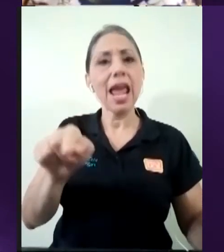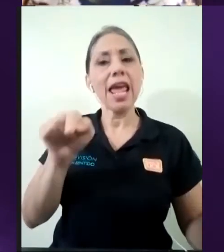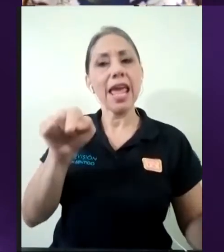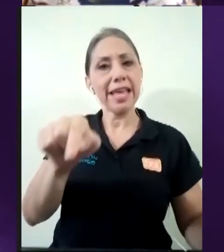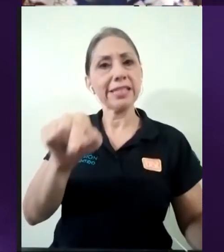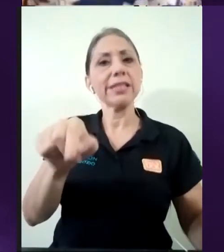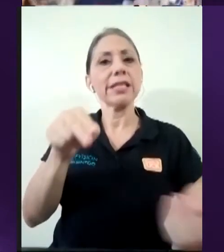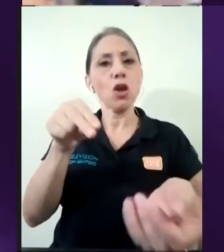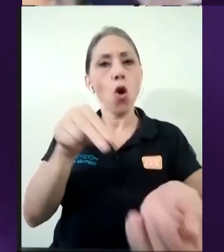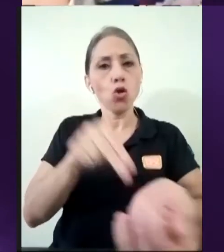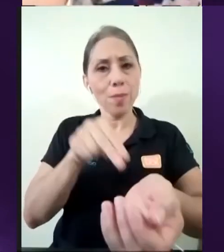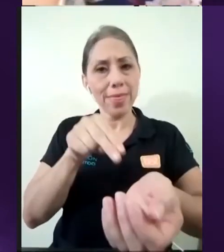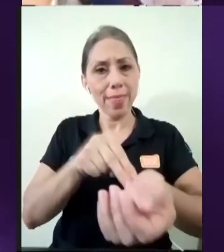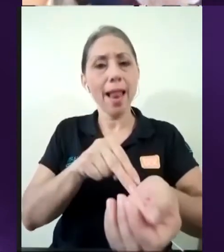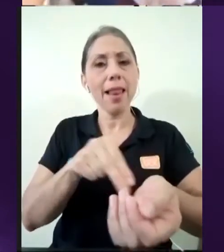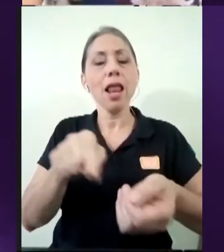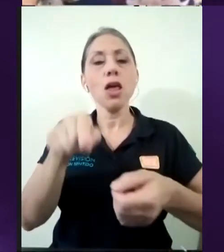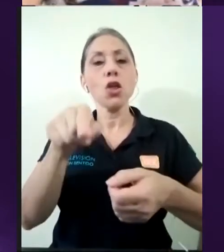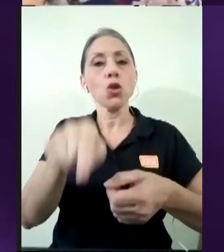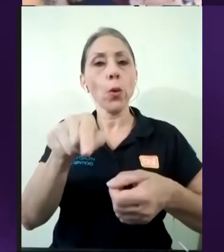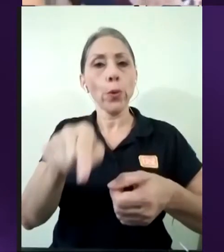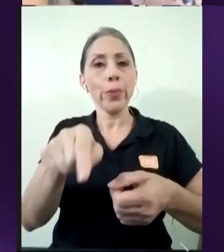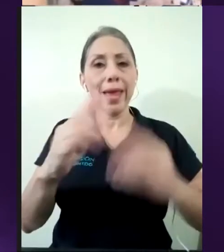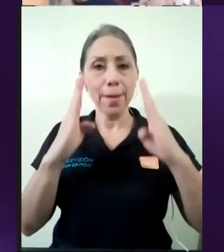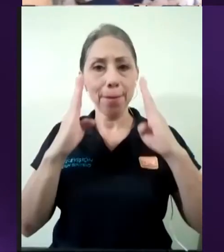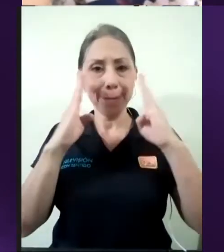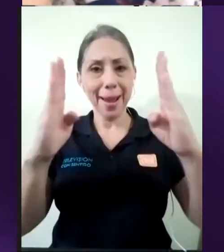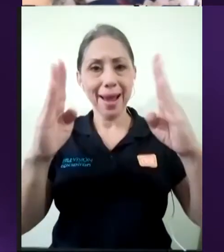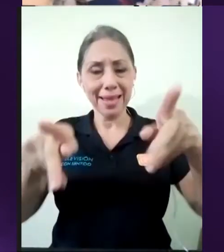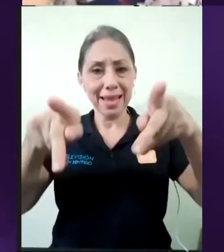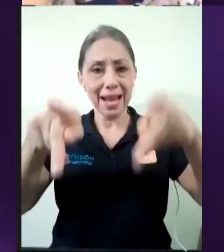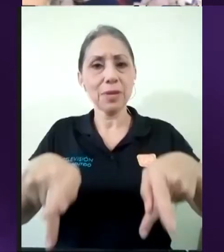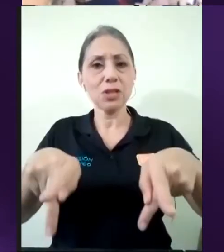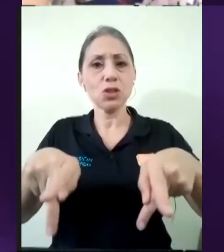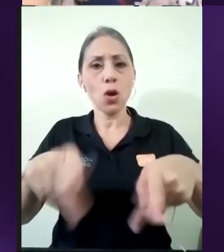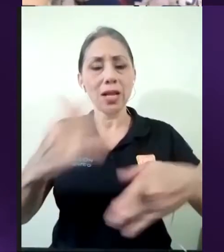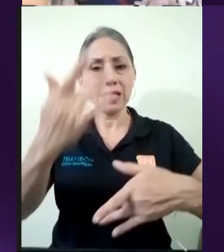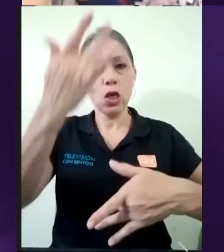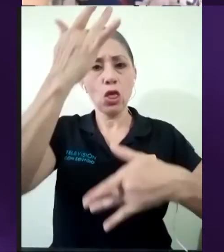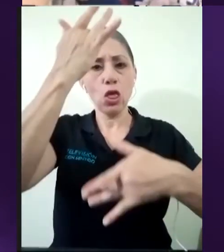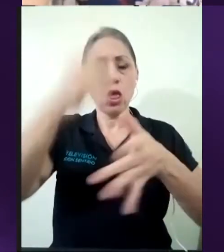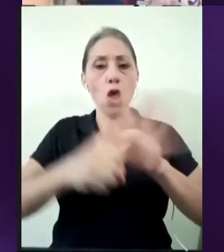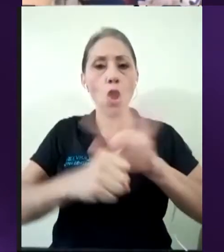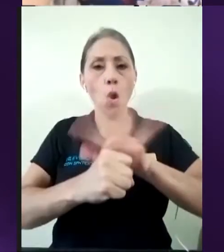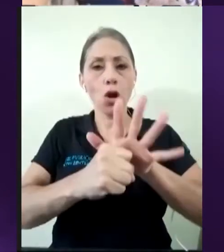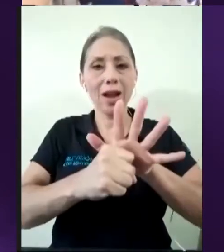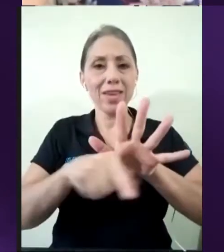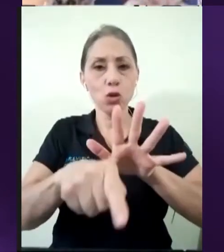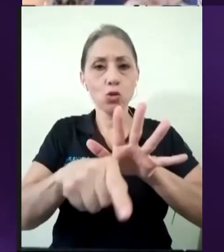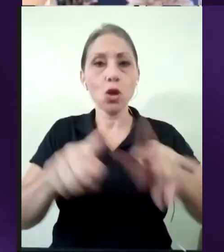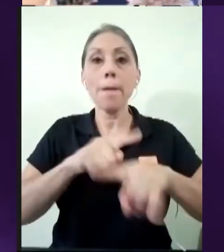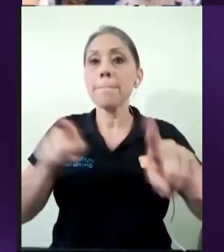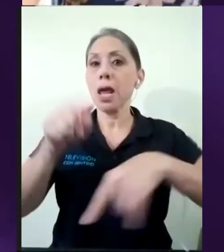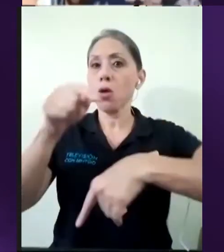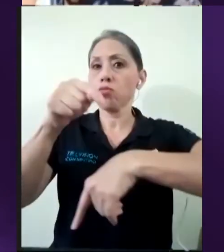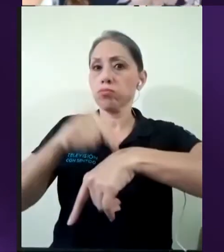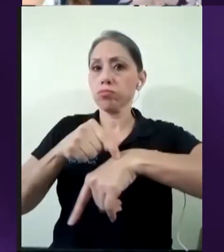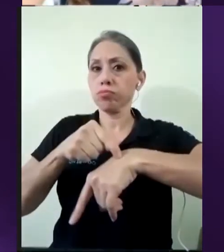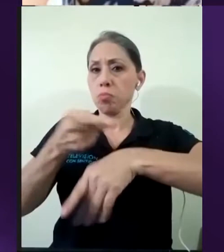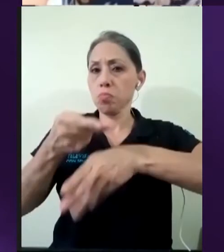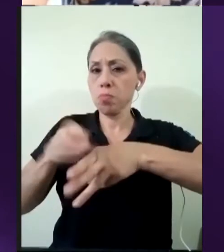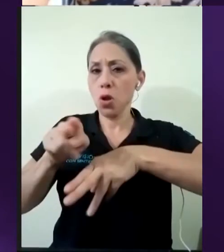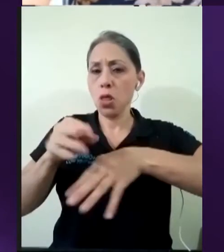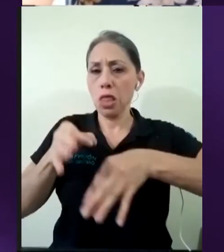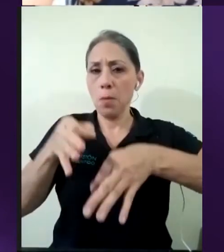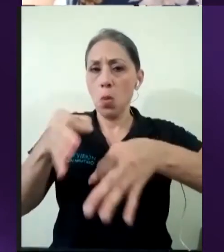van a atender a las personas contagiadas del coronavirus, pero de manera temporal. Cuando toda esta